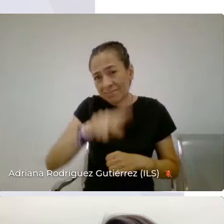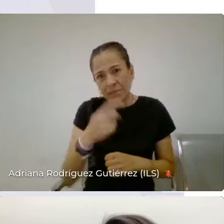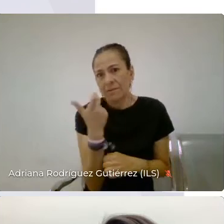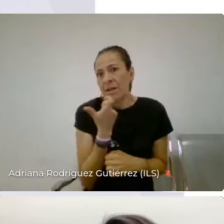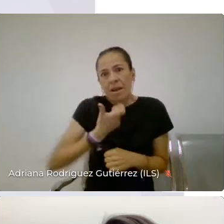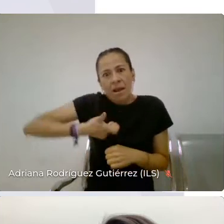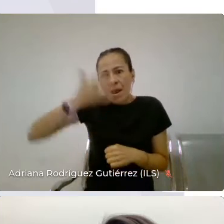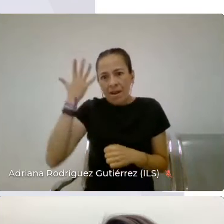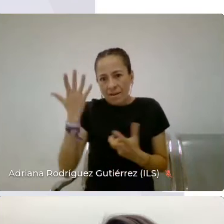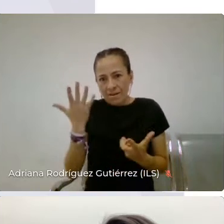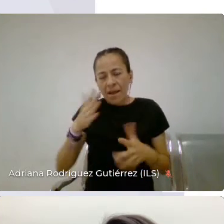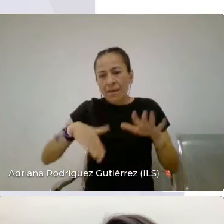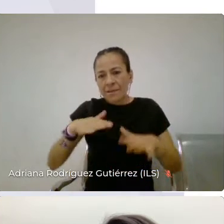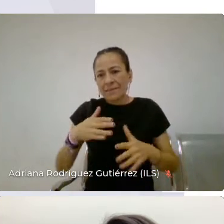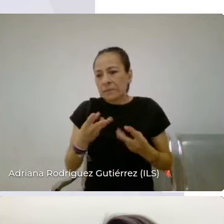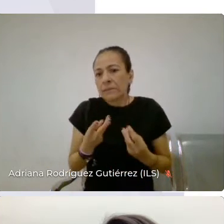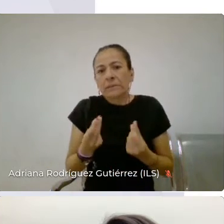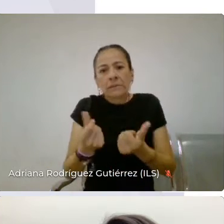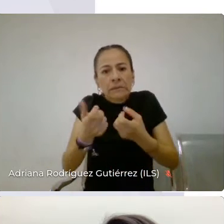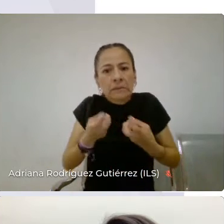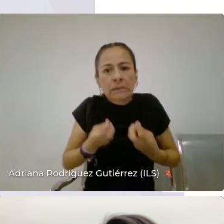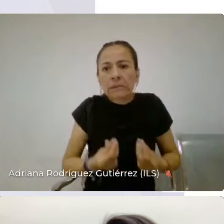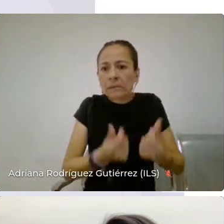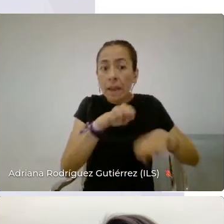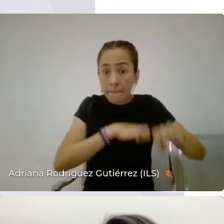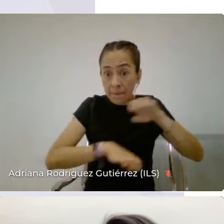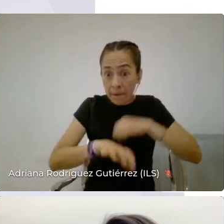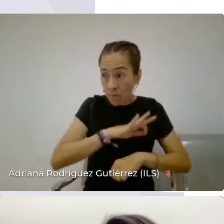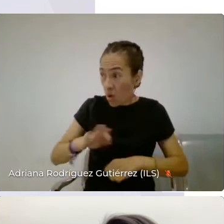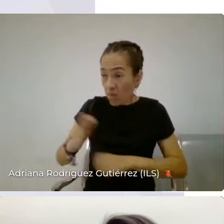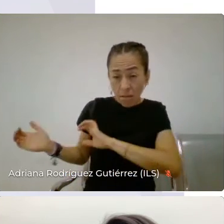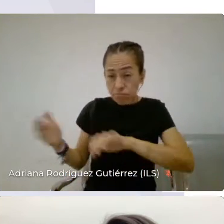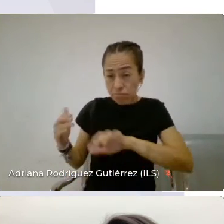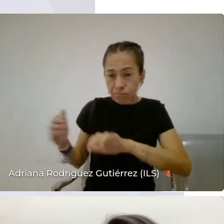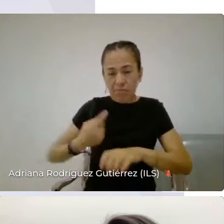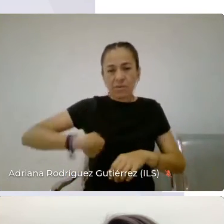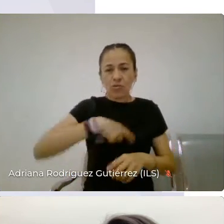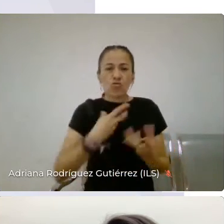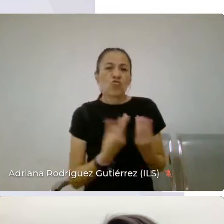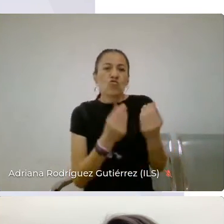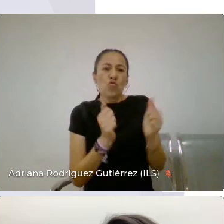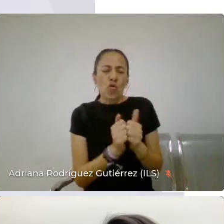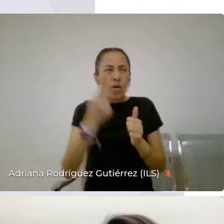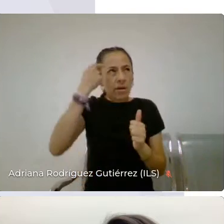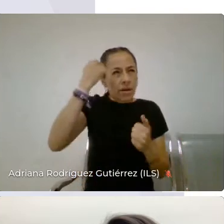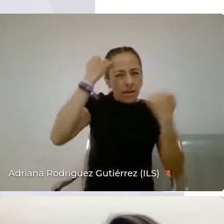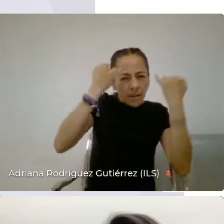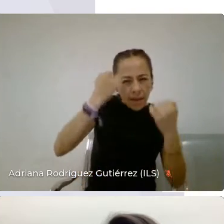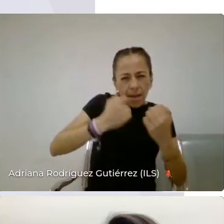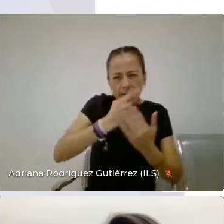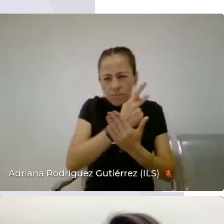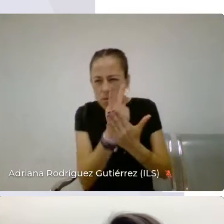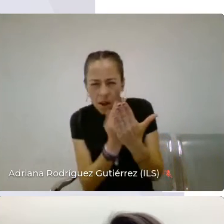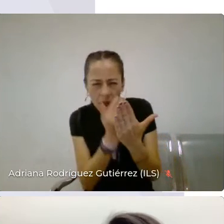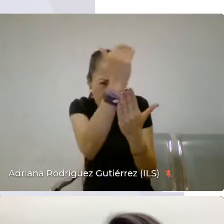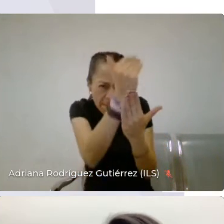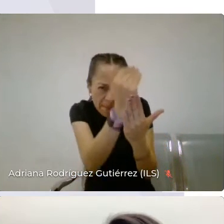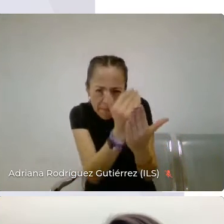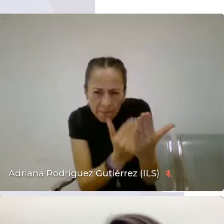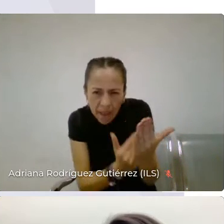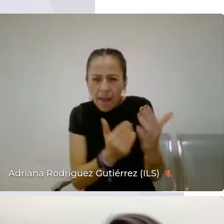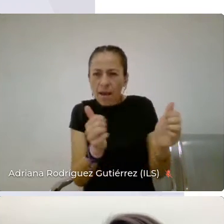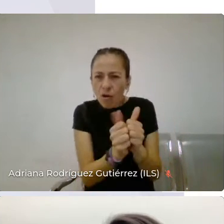mundo ahí. Muchos retos que tenemos es que cuando trabajamos con logística, con manufactura, donde hay que hacer muchos